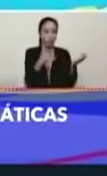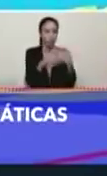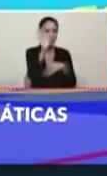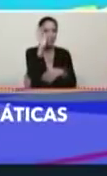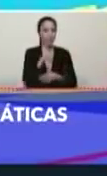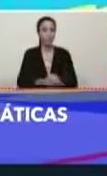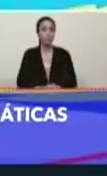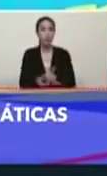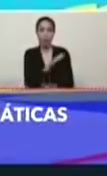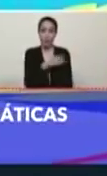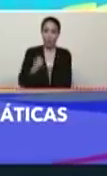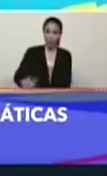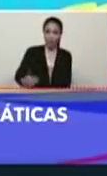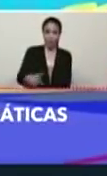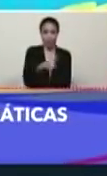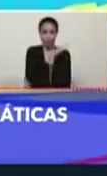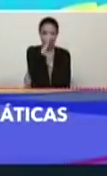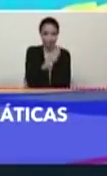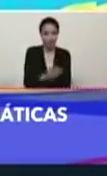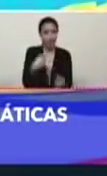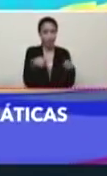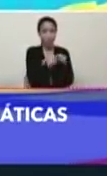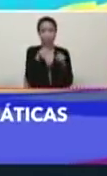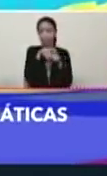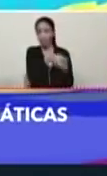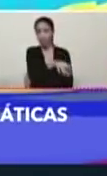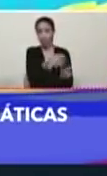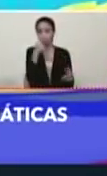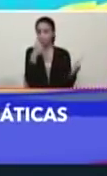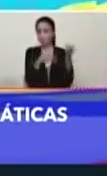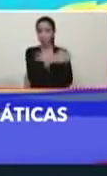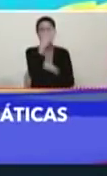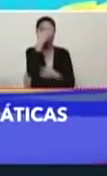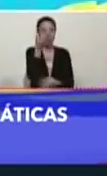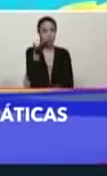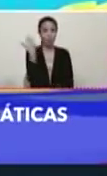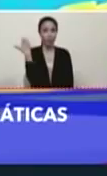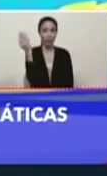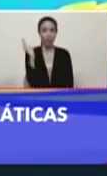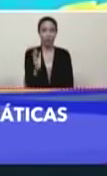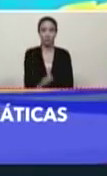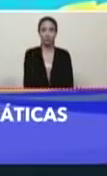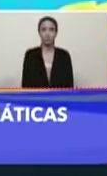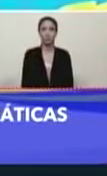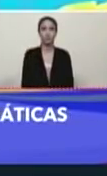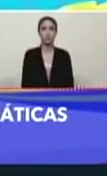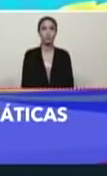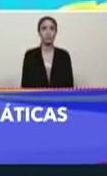Jair Bolsonaro se secará y pasará al olvido, al basural de la historia.